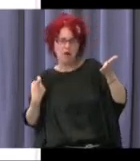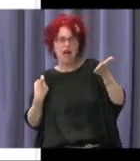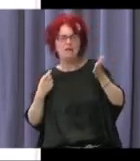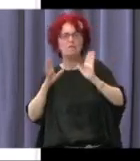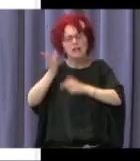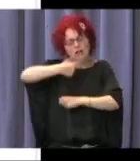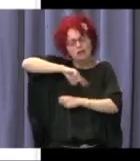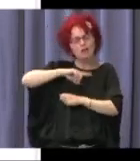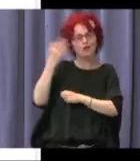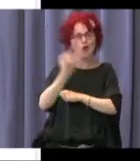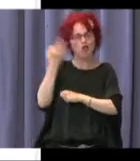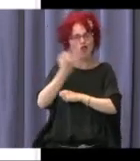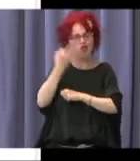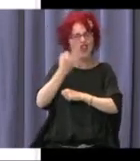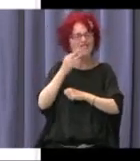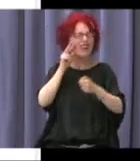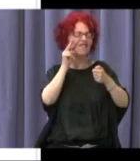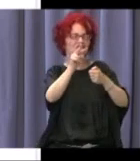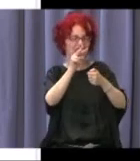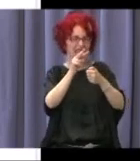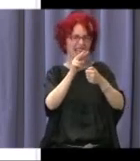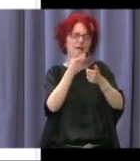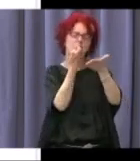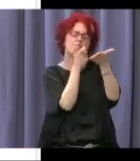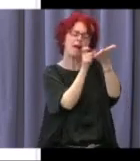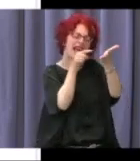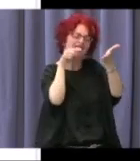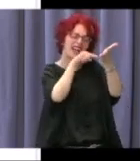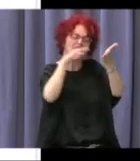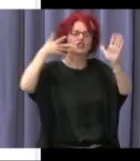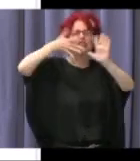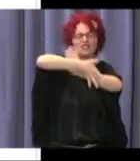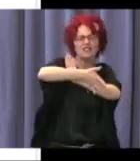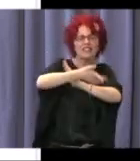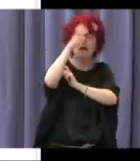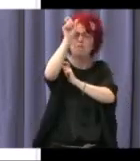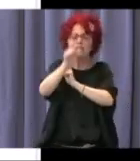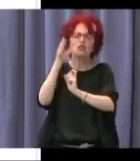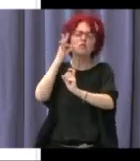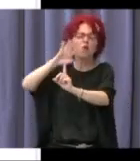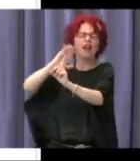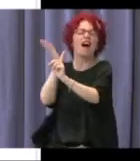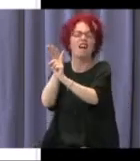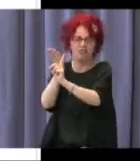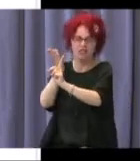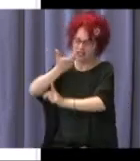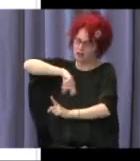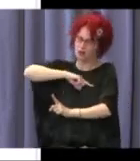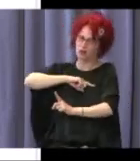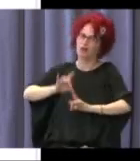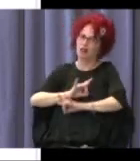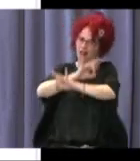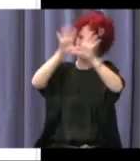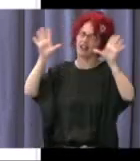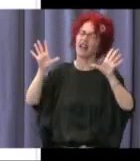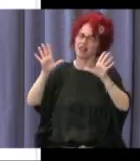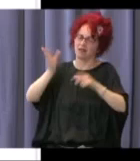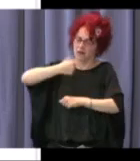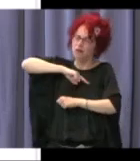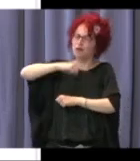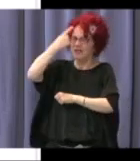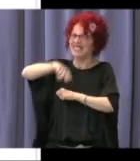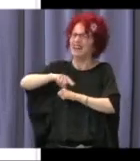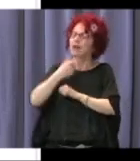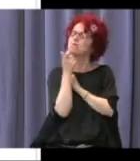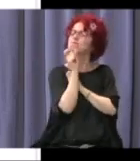que decir si es despectiva, porque el marciano tiene que saber que zorra es despectiva, porque tiene que saber el contexto de uso donde la